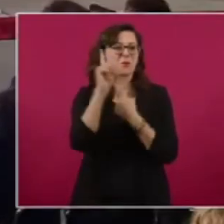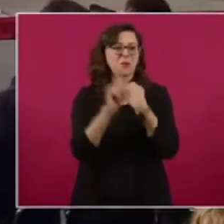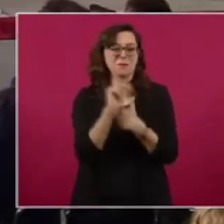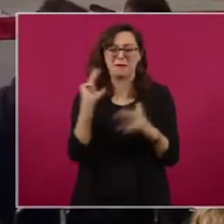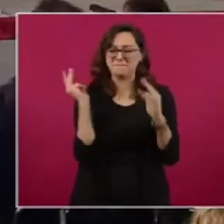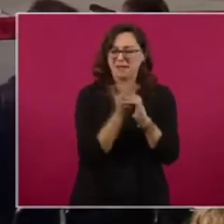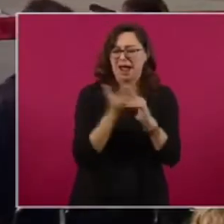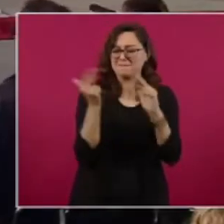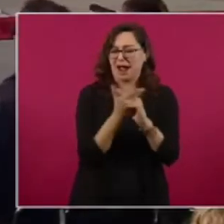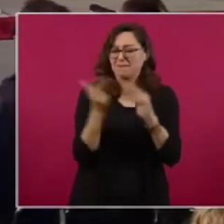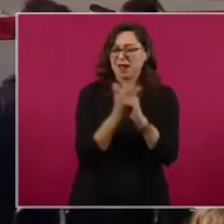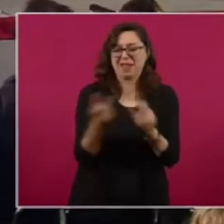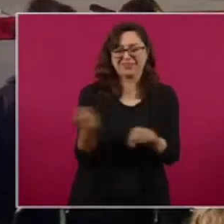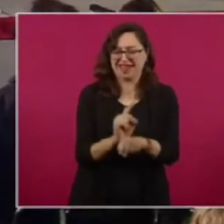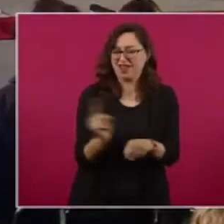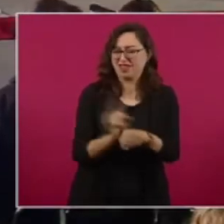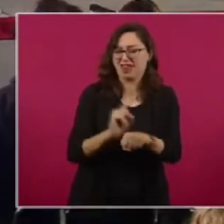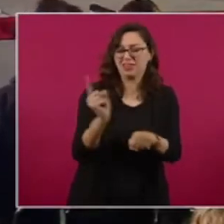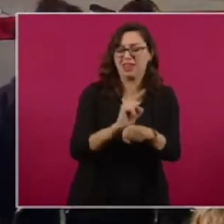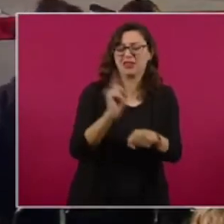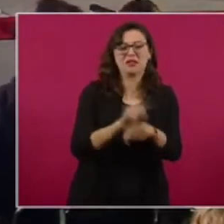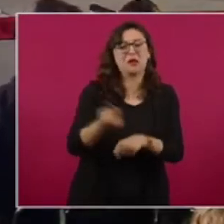con más homicidios?